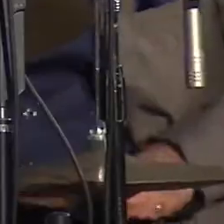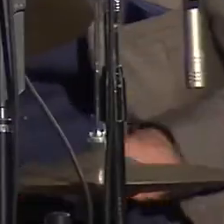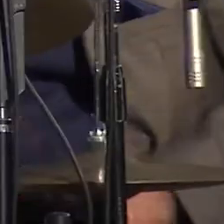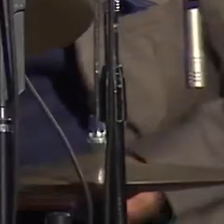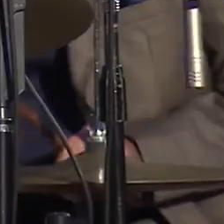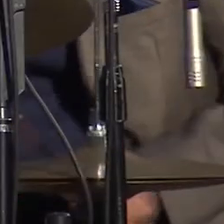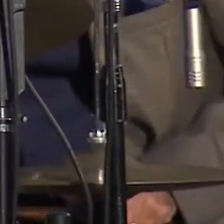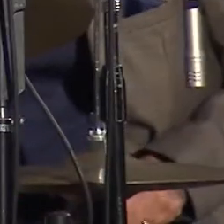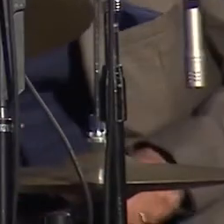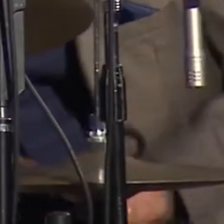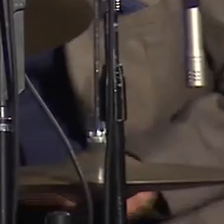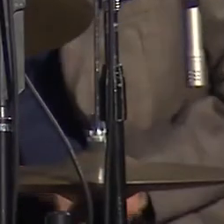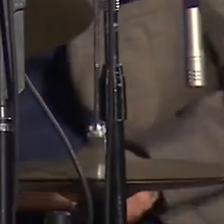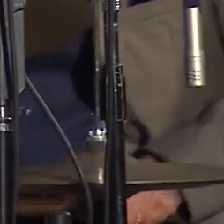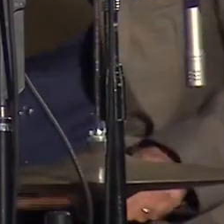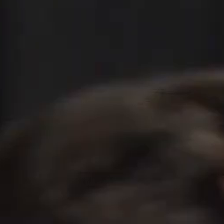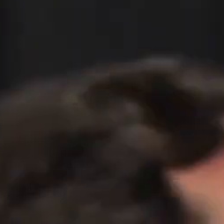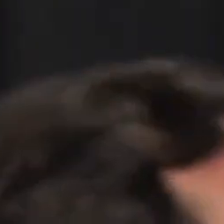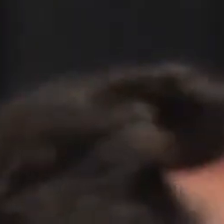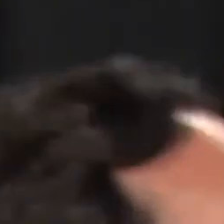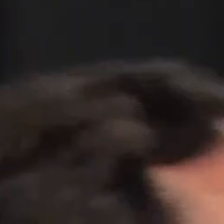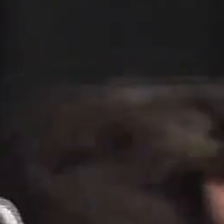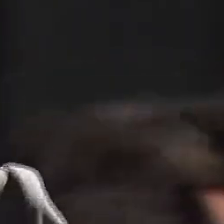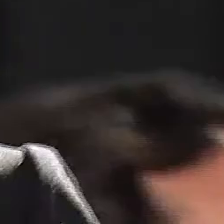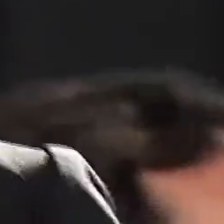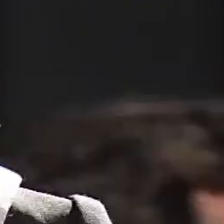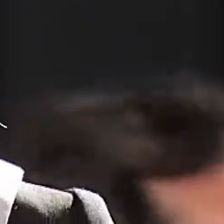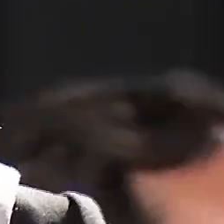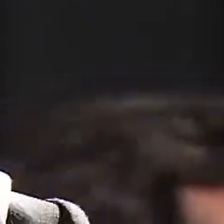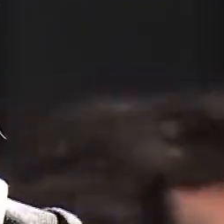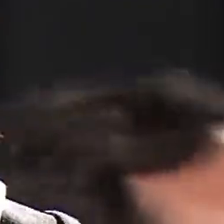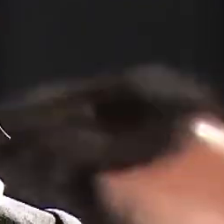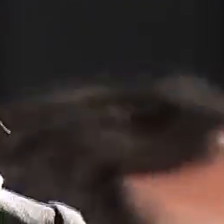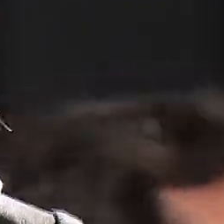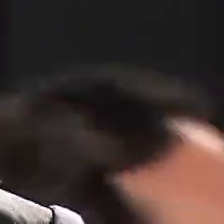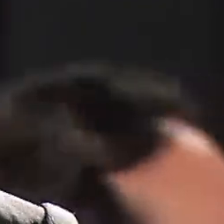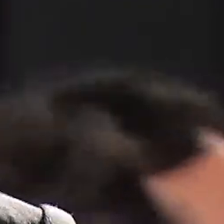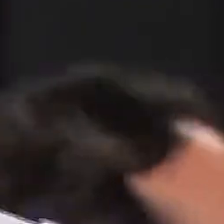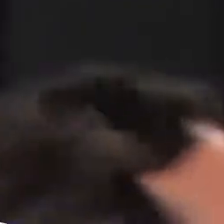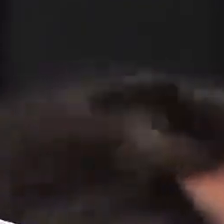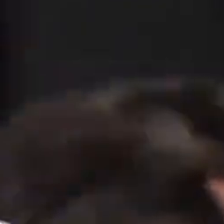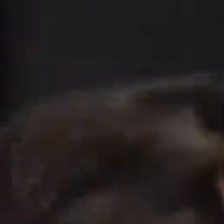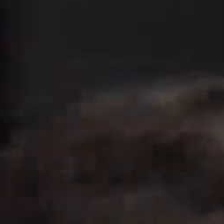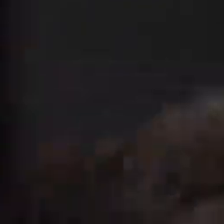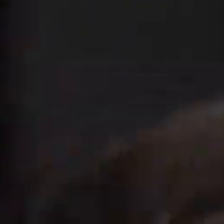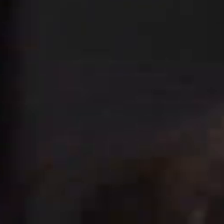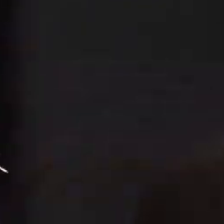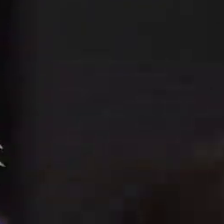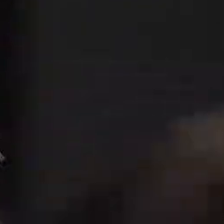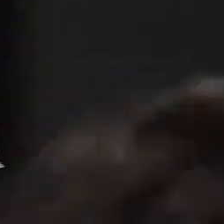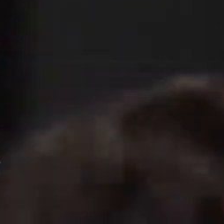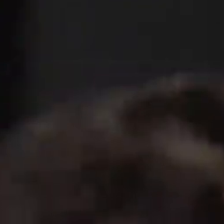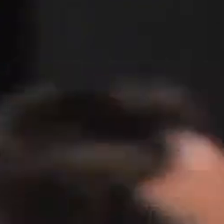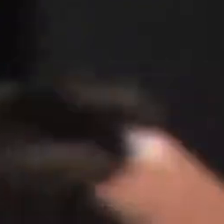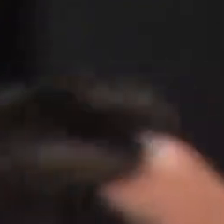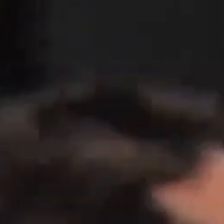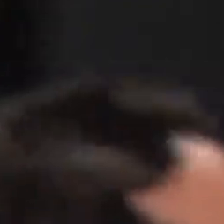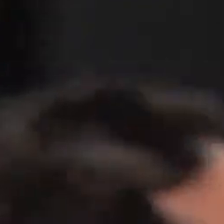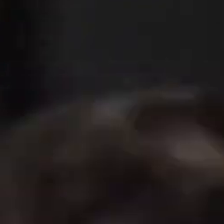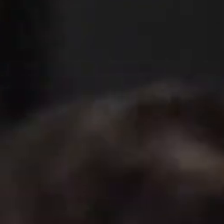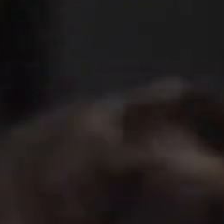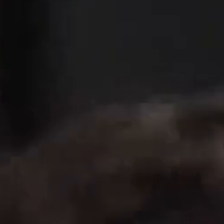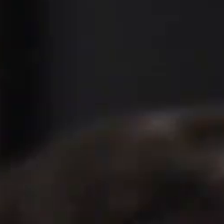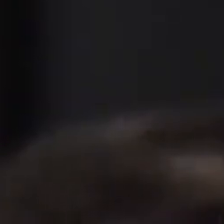y chicos que no han sido y que serán, bendeciremos la tierra, tierra nuestra, y te lo